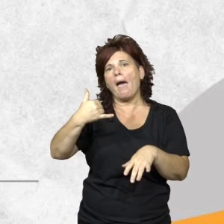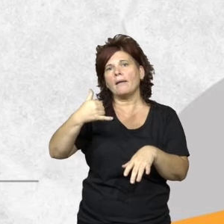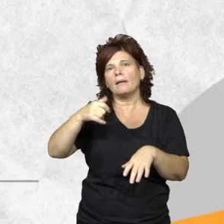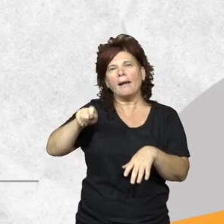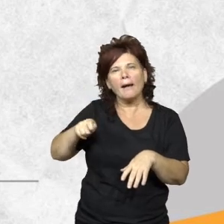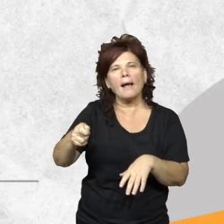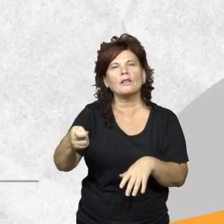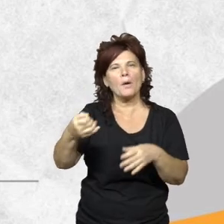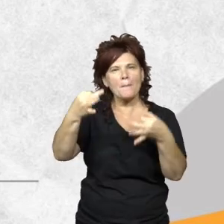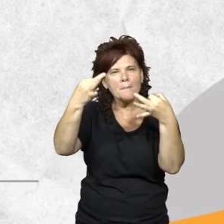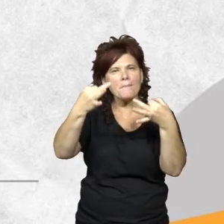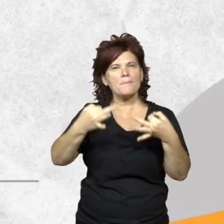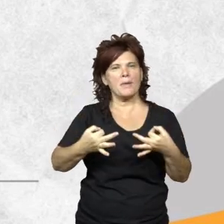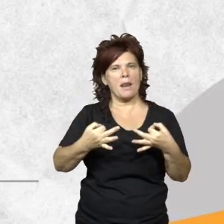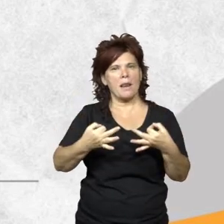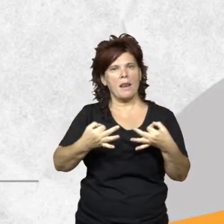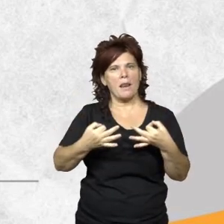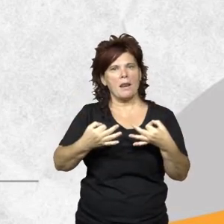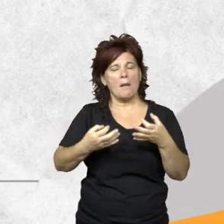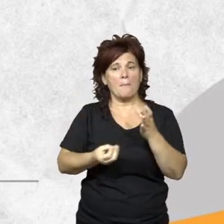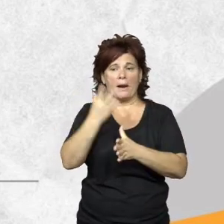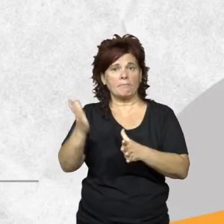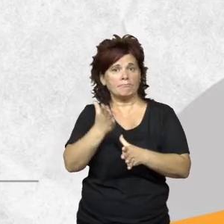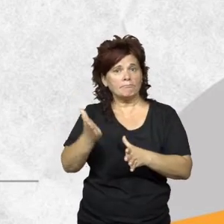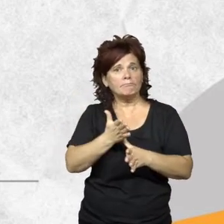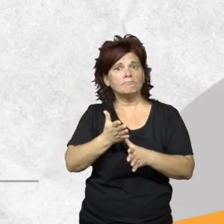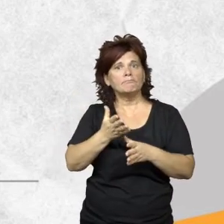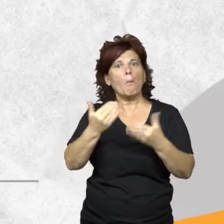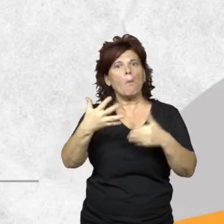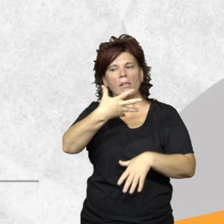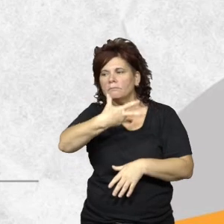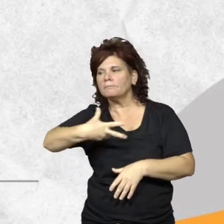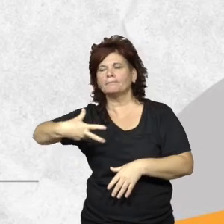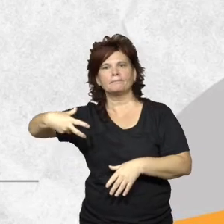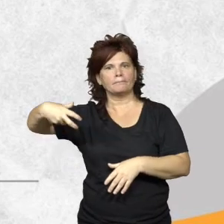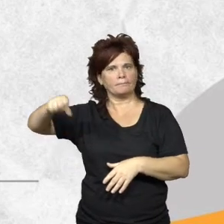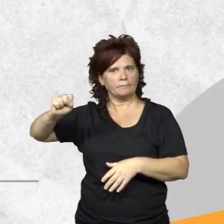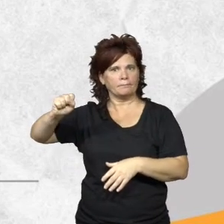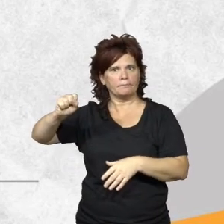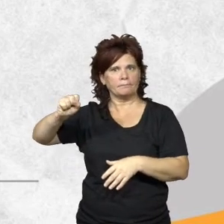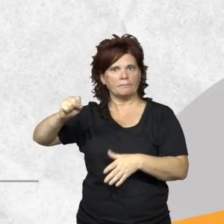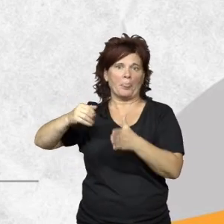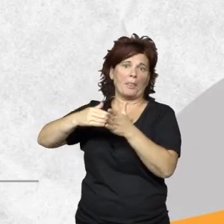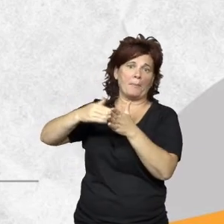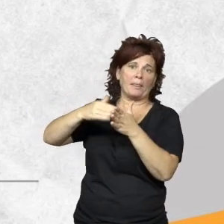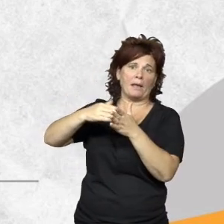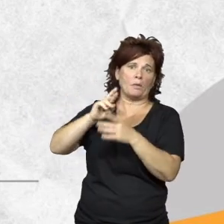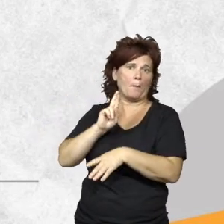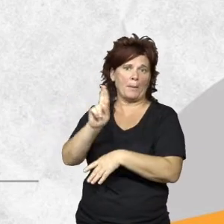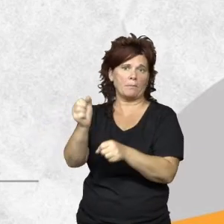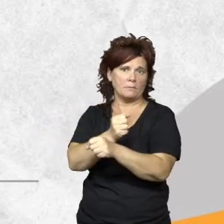gestionado, cosa que las operadoras de residuos valorizables puedan retirarlo de acuerdo a lo que están habilitadas, ¿no?